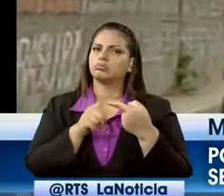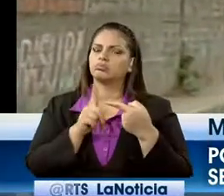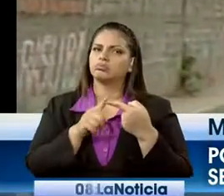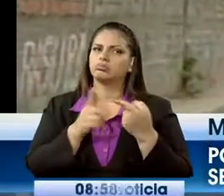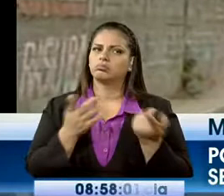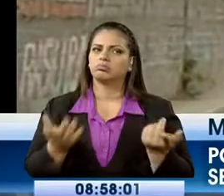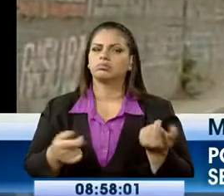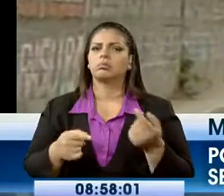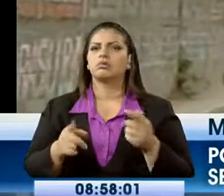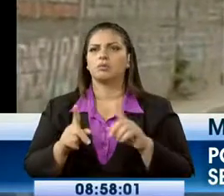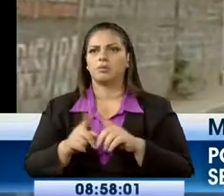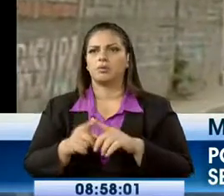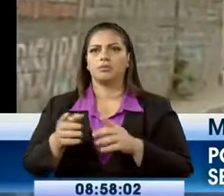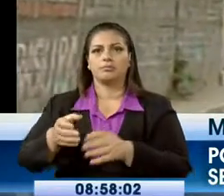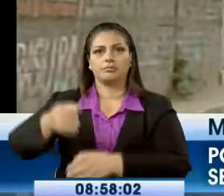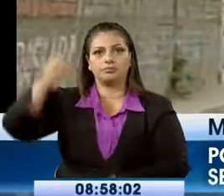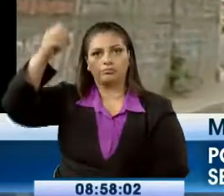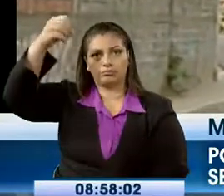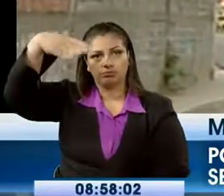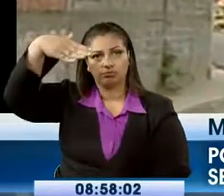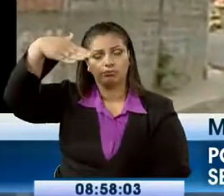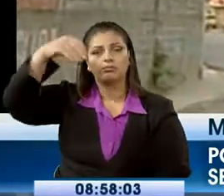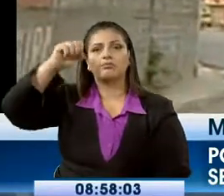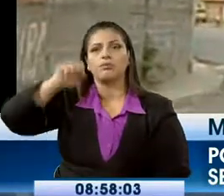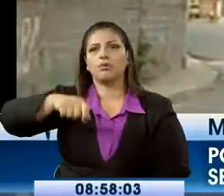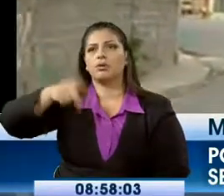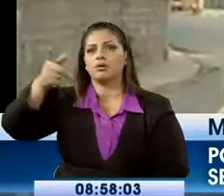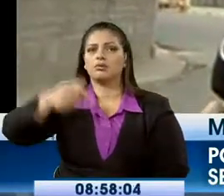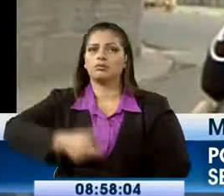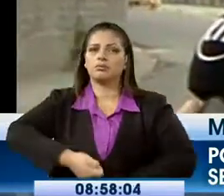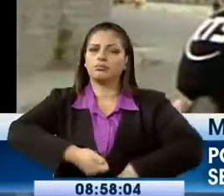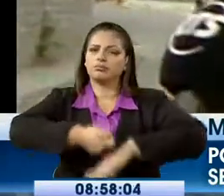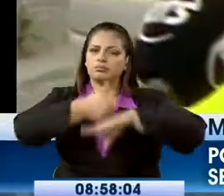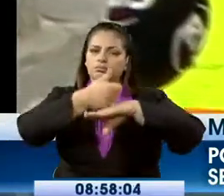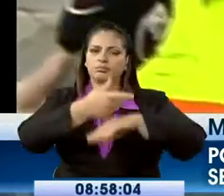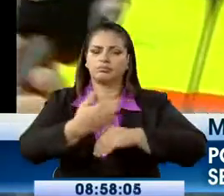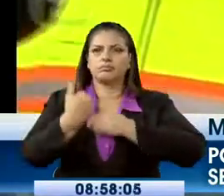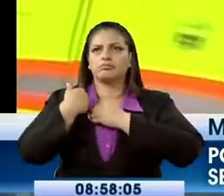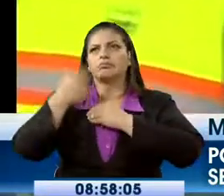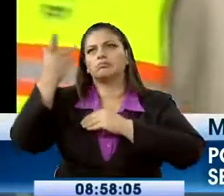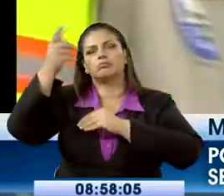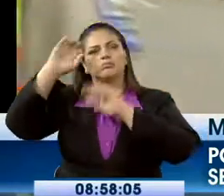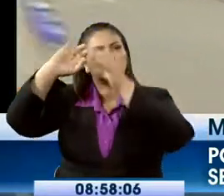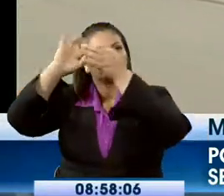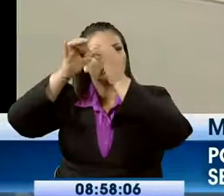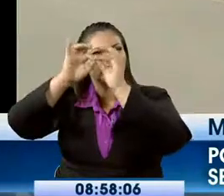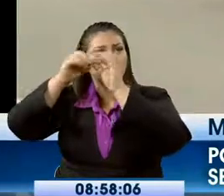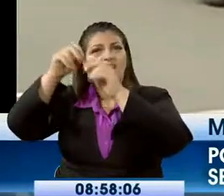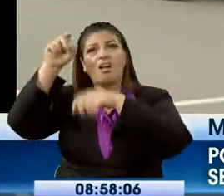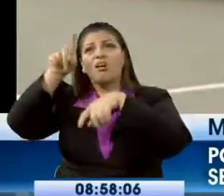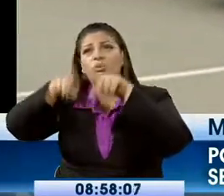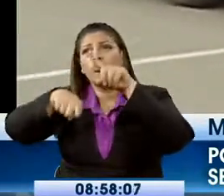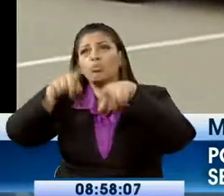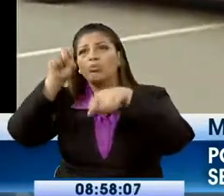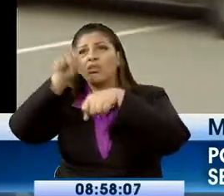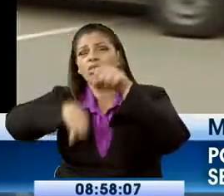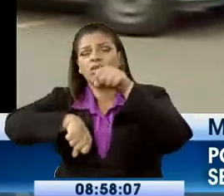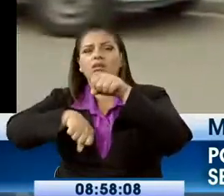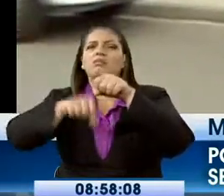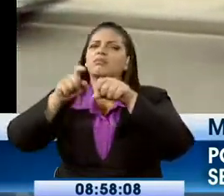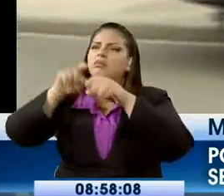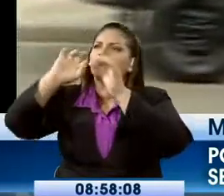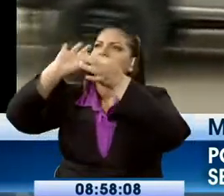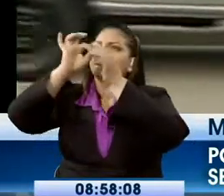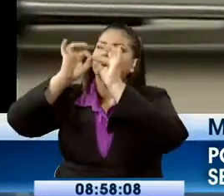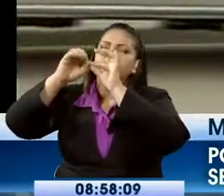las iluminarias, pues reactivarles, irnos donde las autoridades que les competen para reactivarlas, para que estén funcionando y pues no